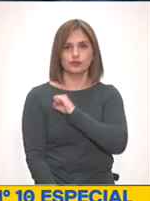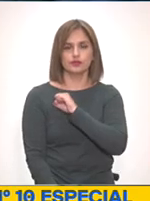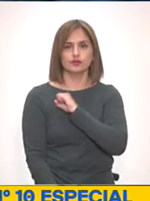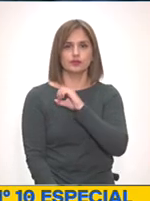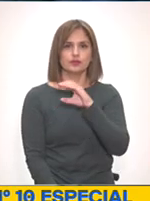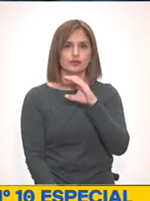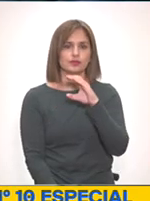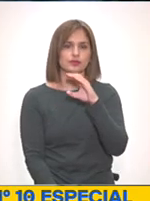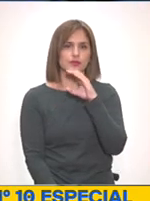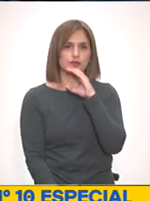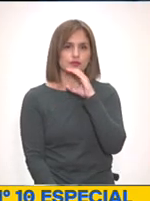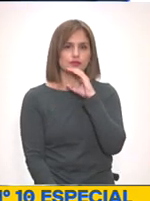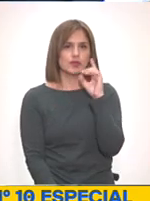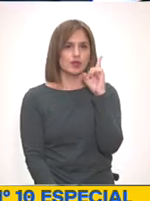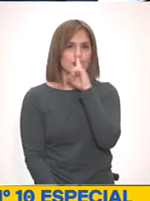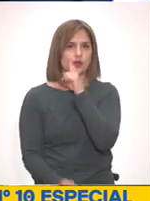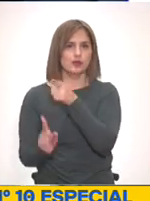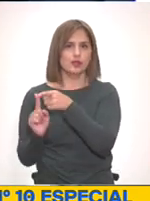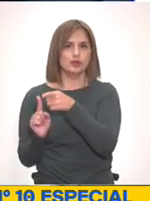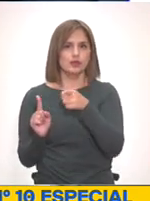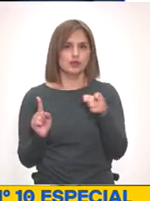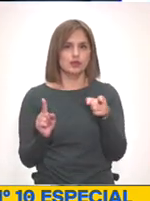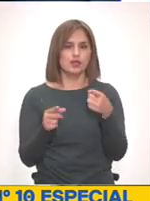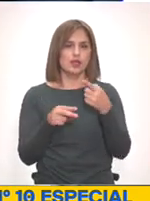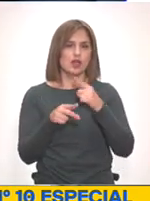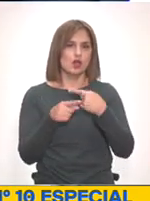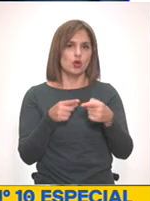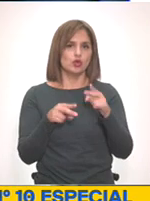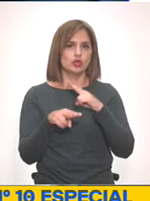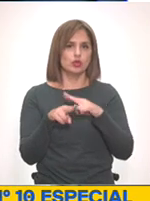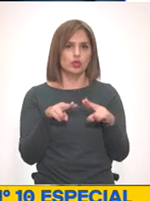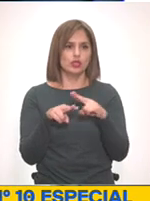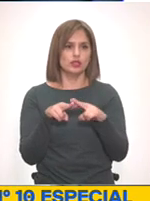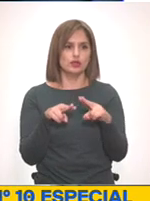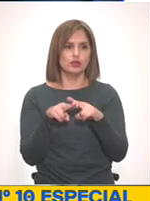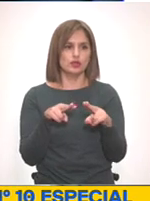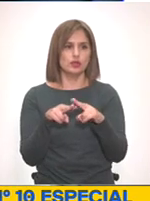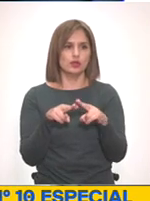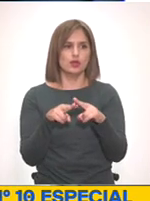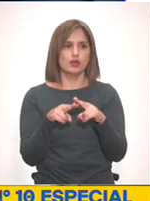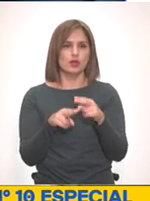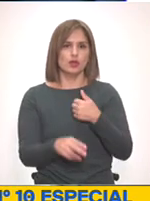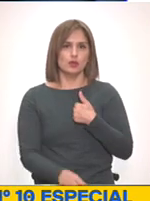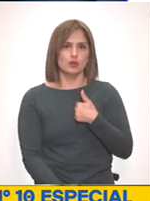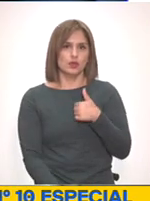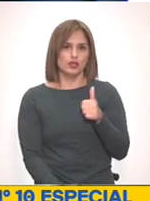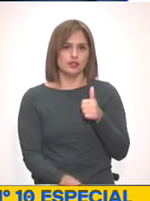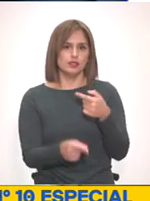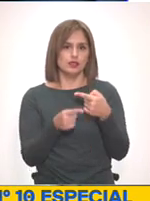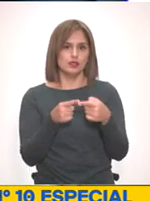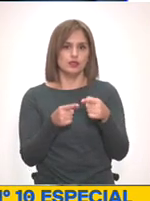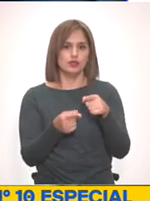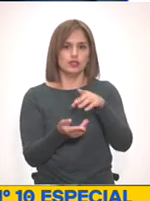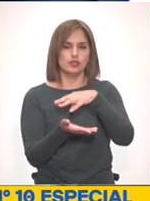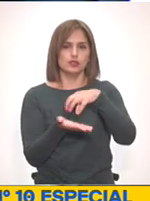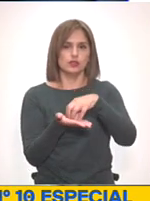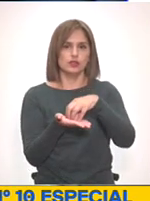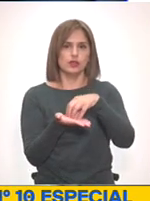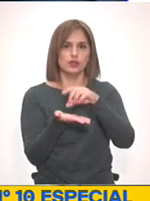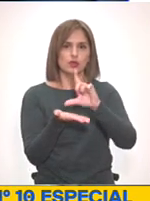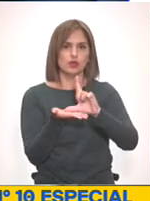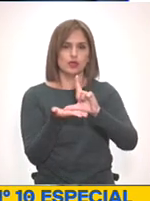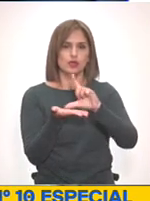las últimas semanas así como otros ataques a personal de nuestras policías ocurridos en otras ciudades y localidades del país